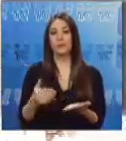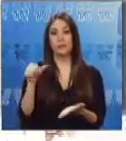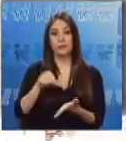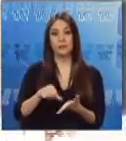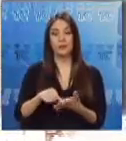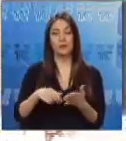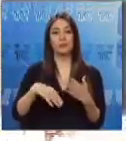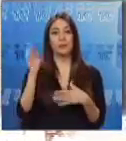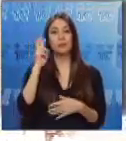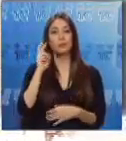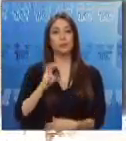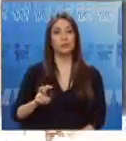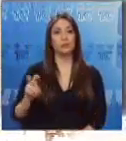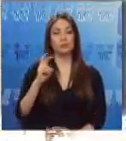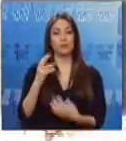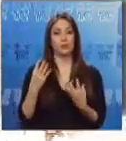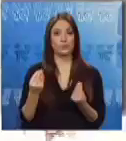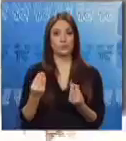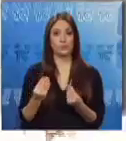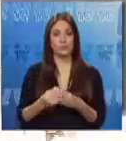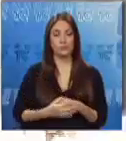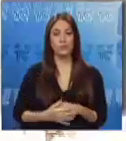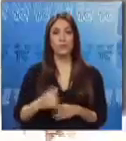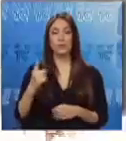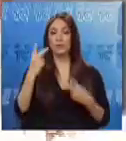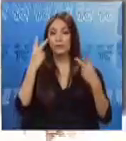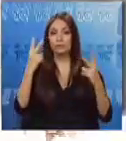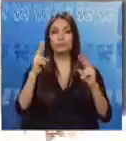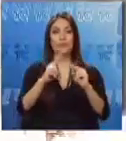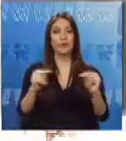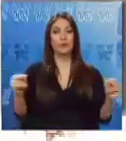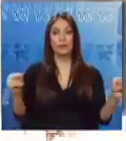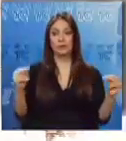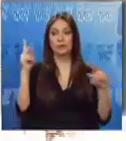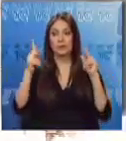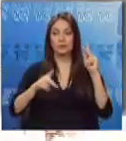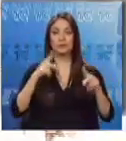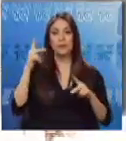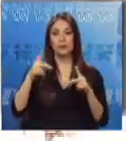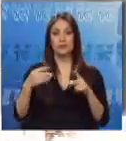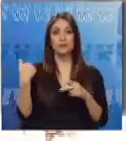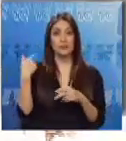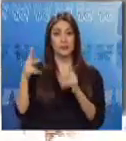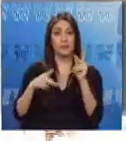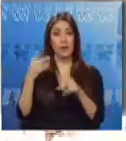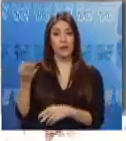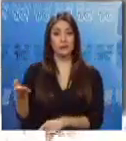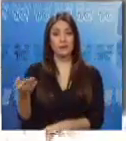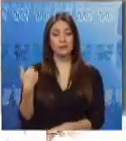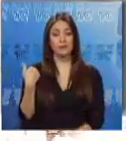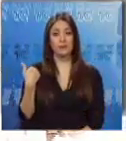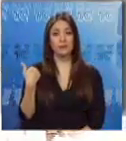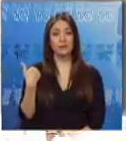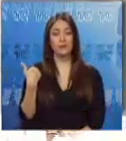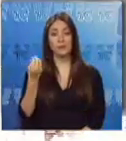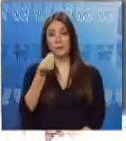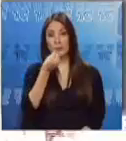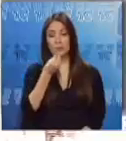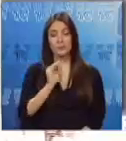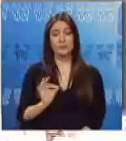gran potencial turístico, por sus paisajes, por su playas, tiene playas a 20 minutos, por su